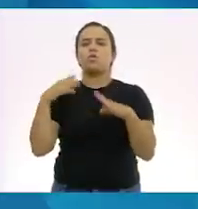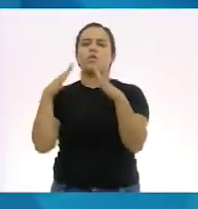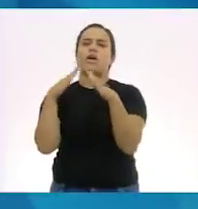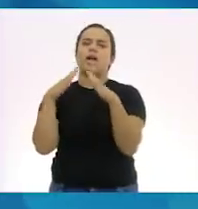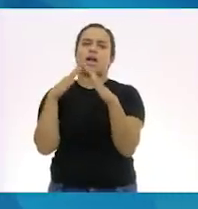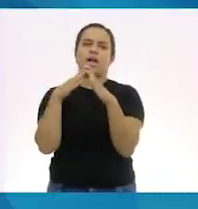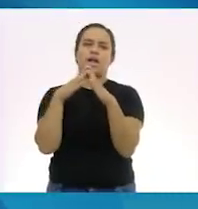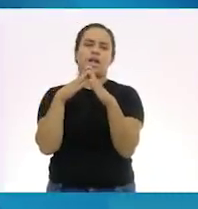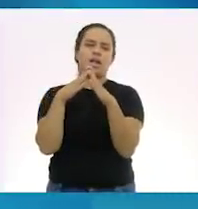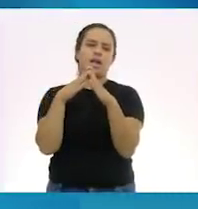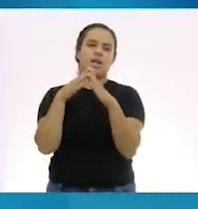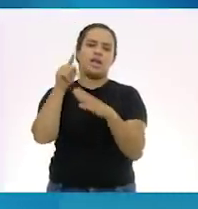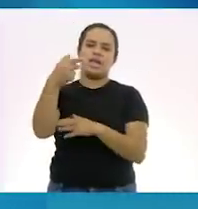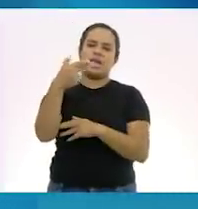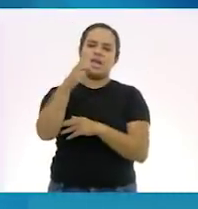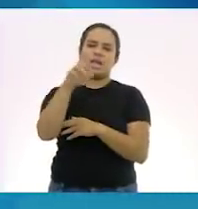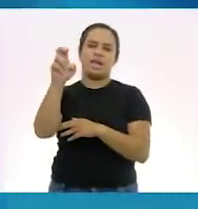¿Puede ser un gato?